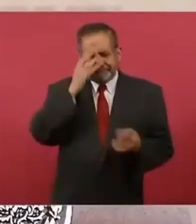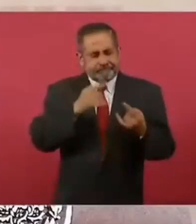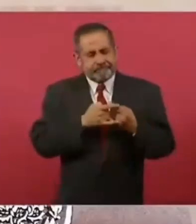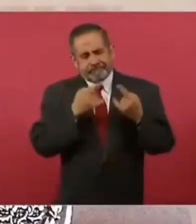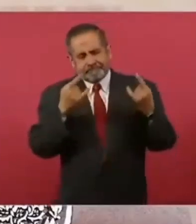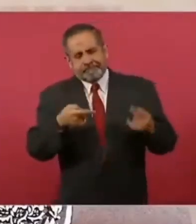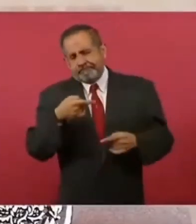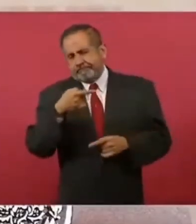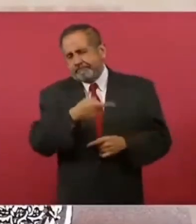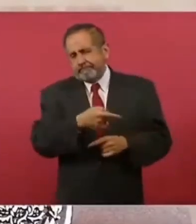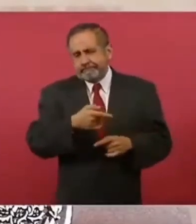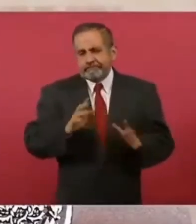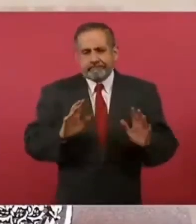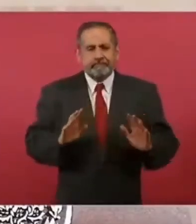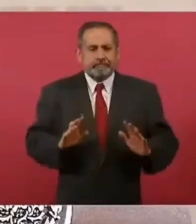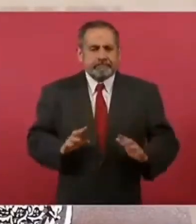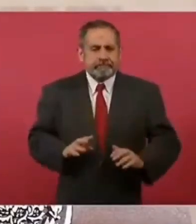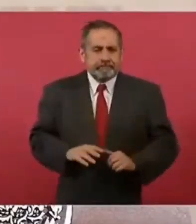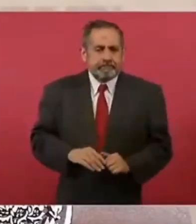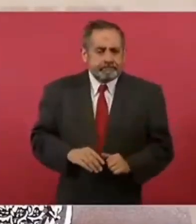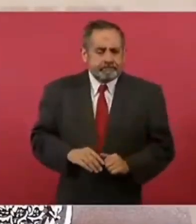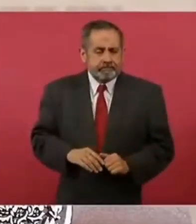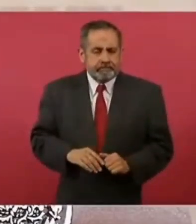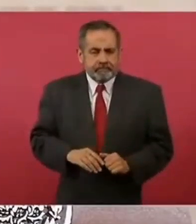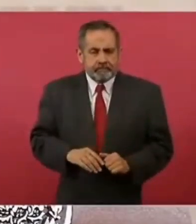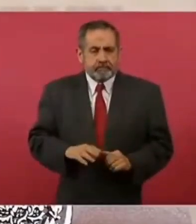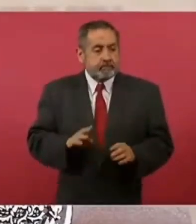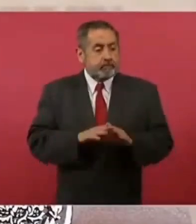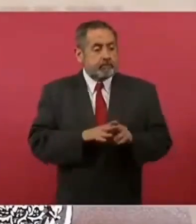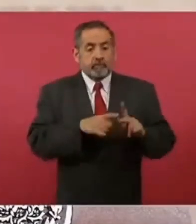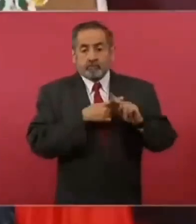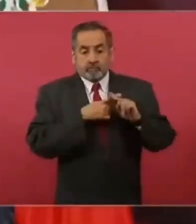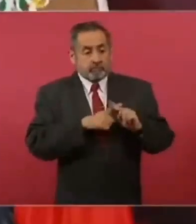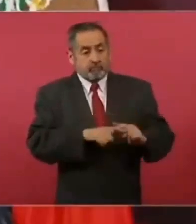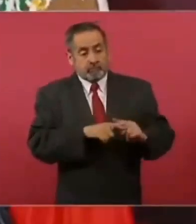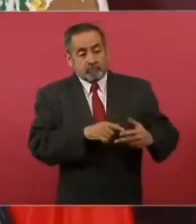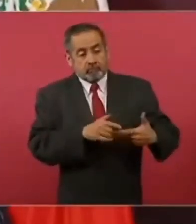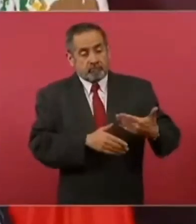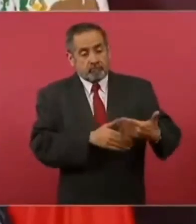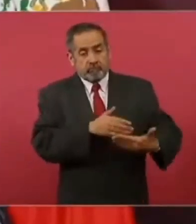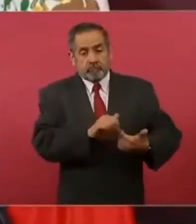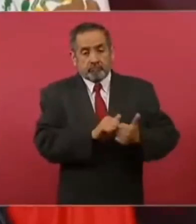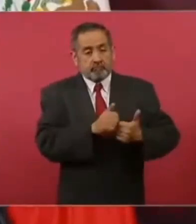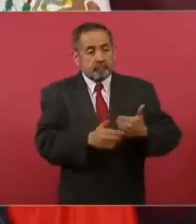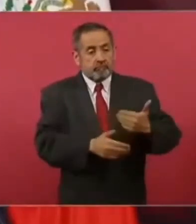historia, cómo inicia precisamente